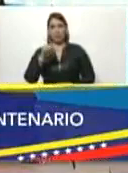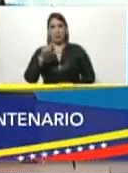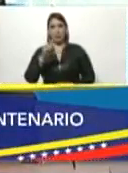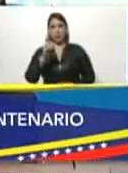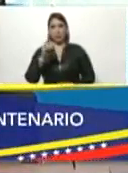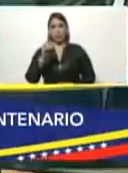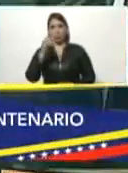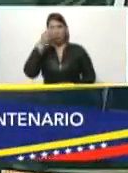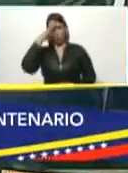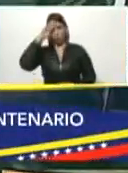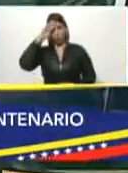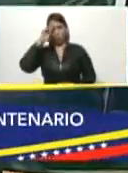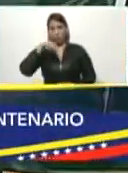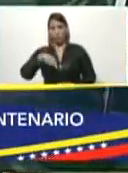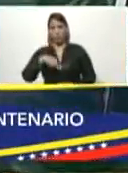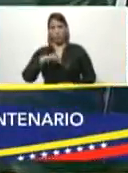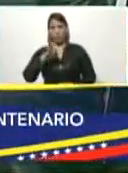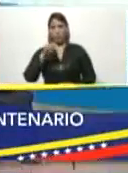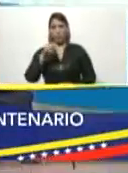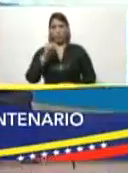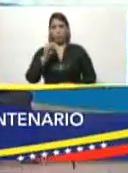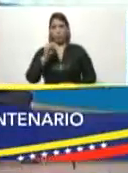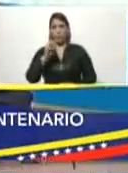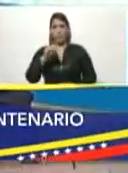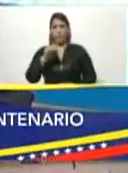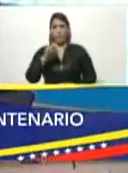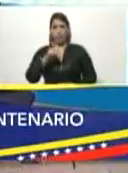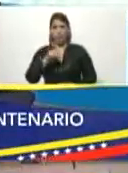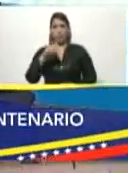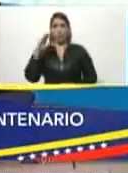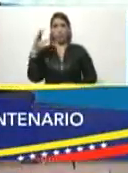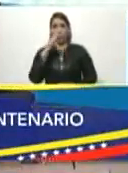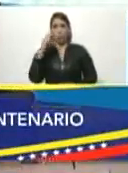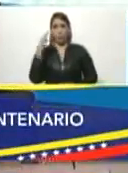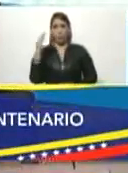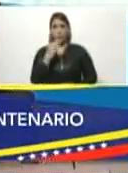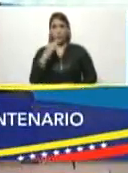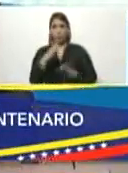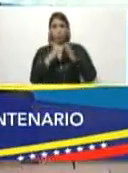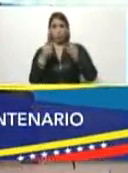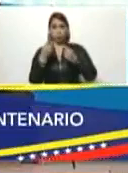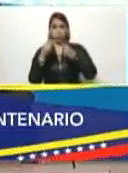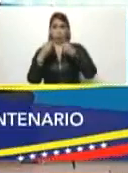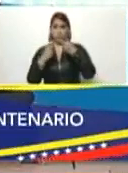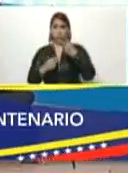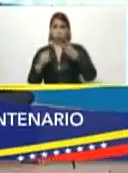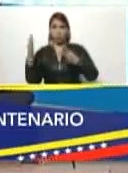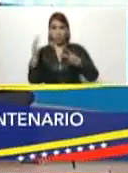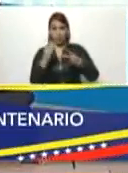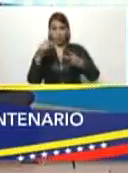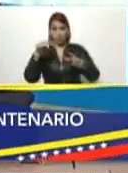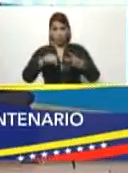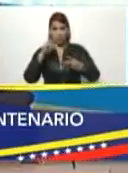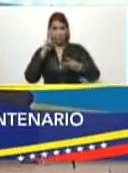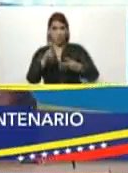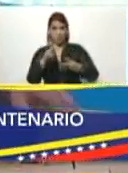Cuba, a Yosmán Barbosa, de Colombia, y bueno, a todos aquellos